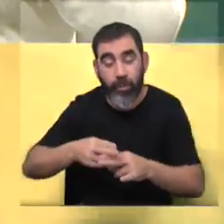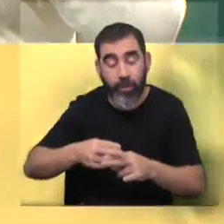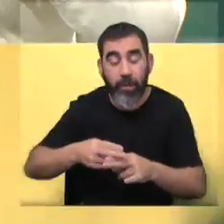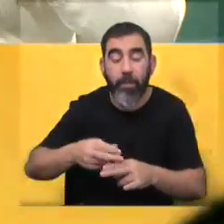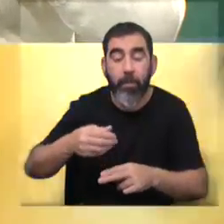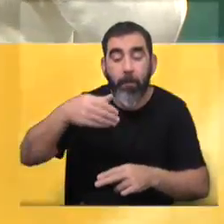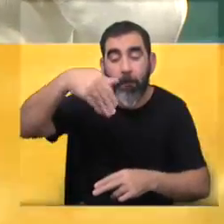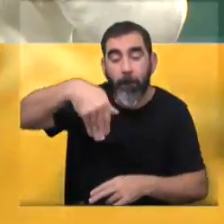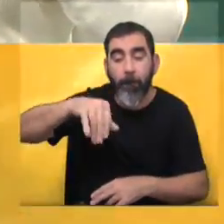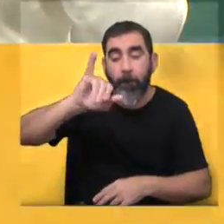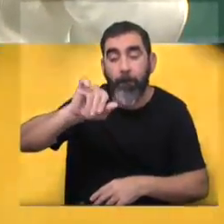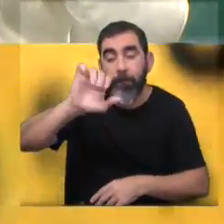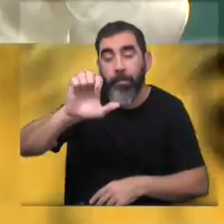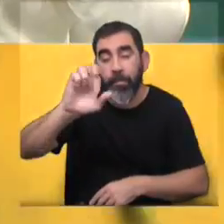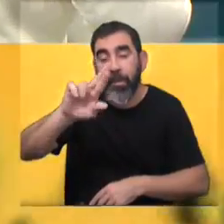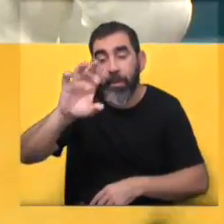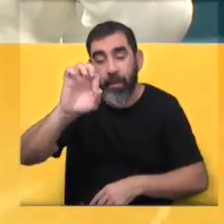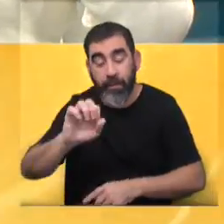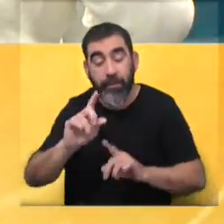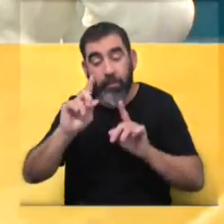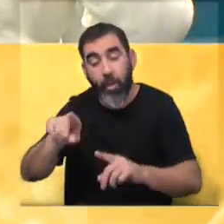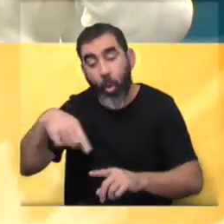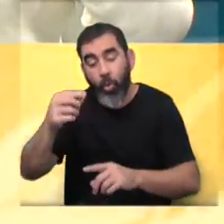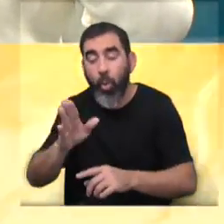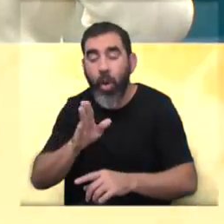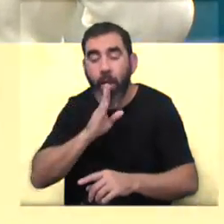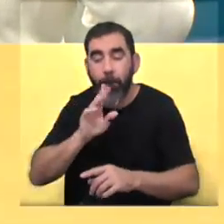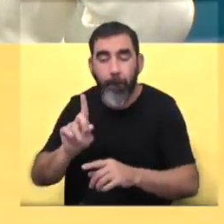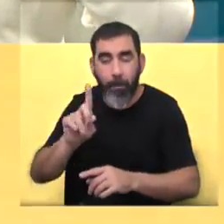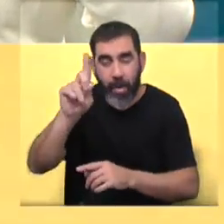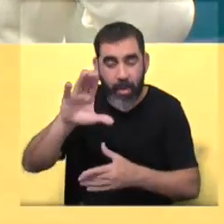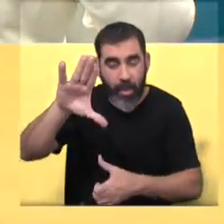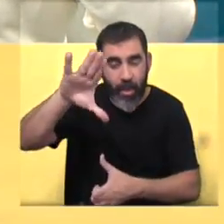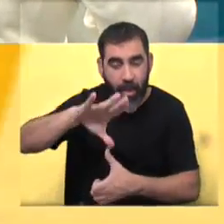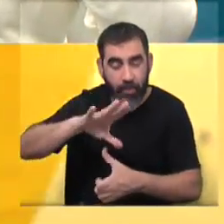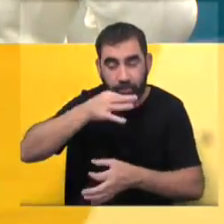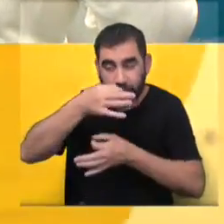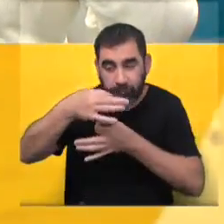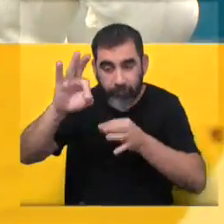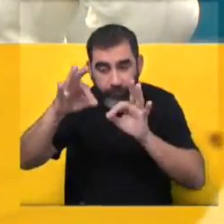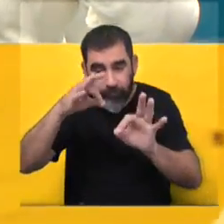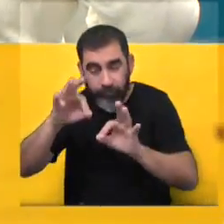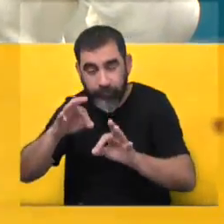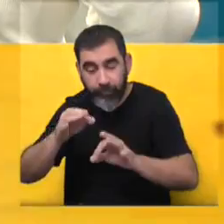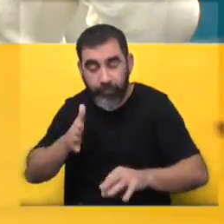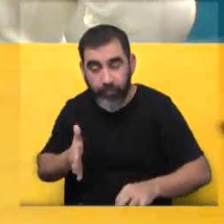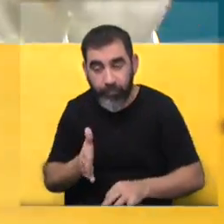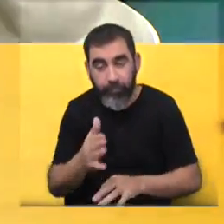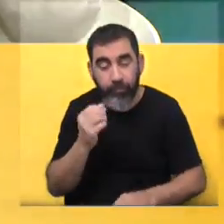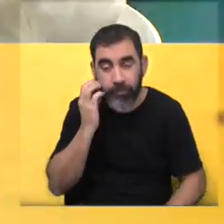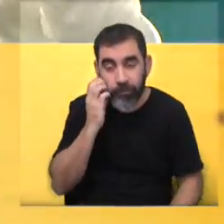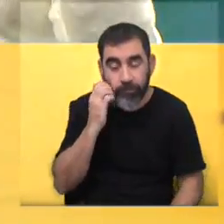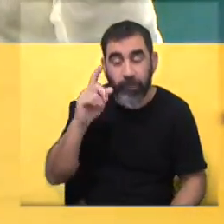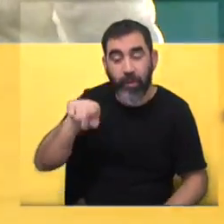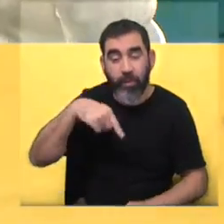Por Myers, y luego Worms, también un norteamericano, describió el desarrollo embrionario, que fue bien importante. Después ahí